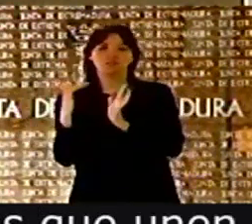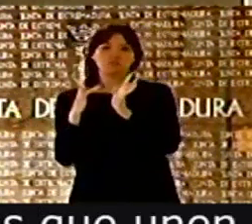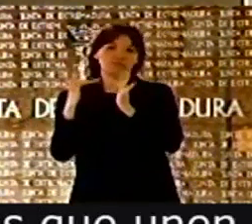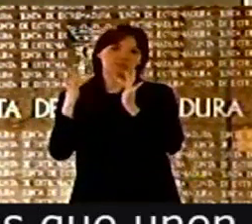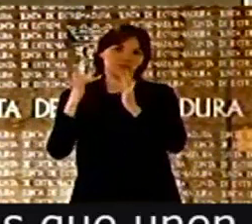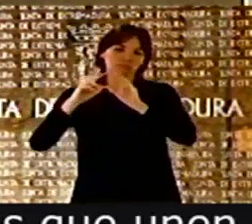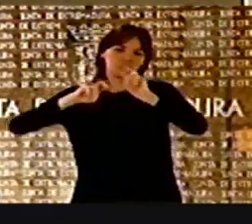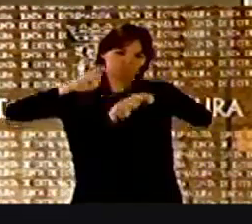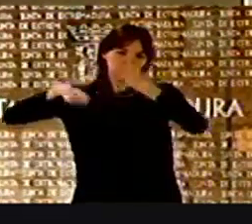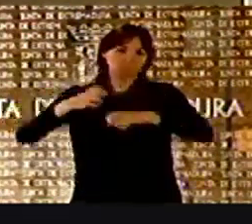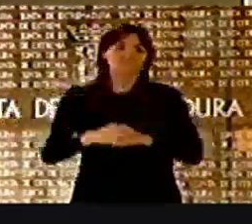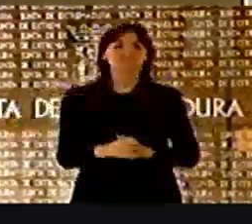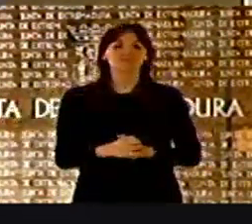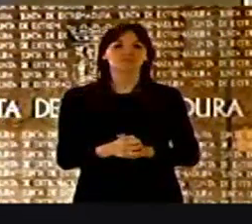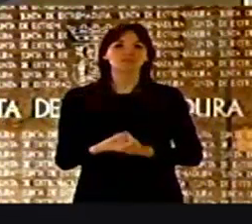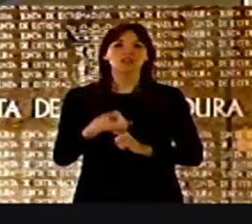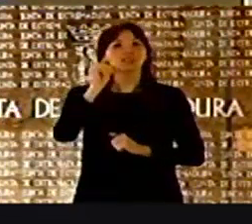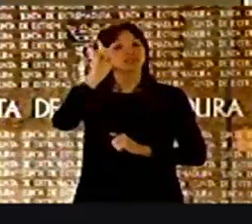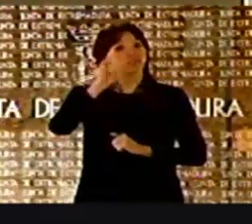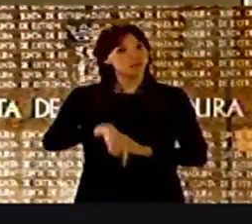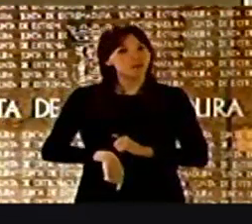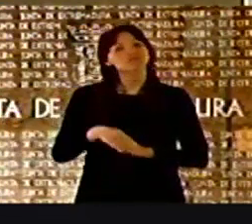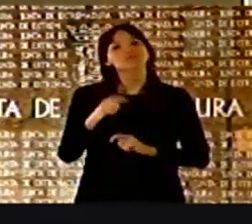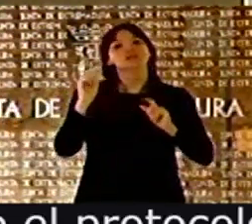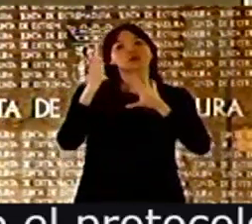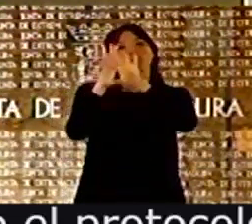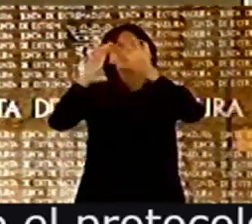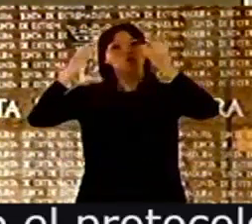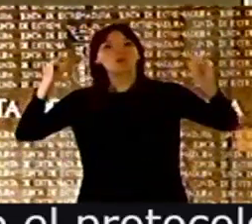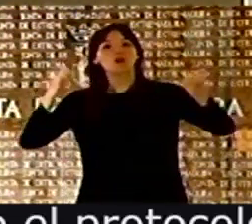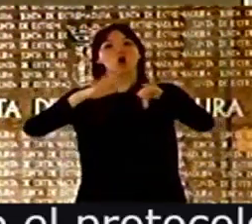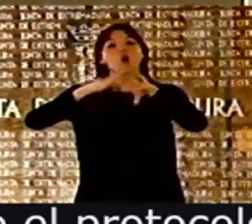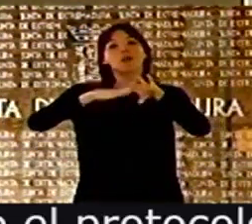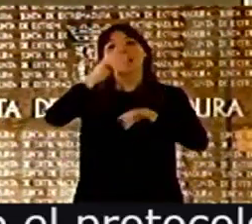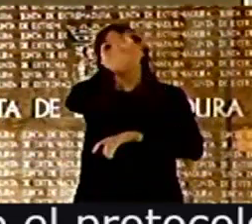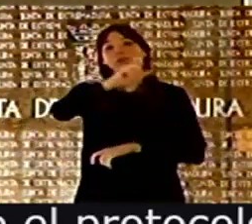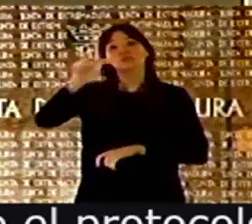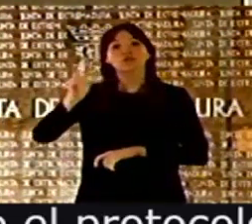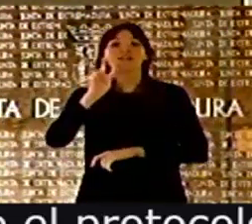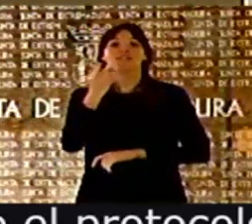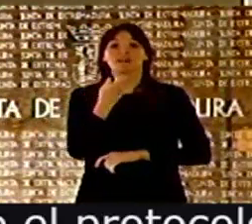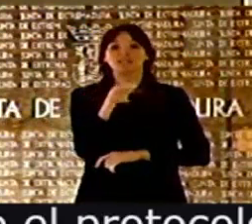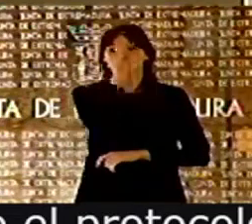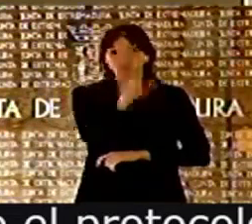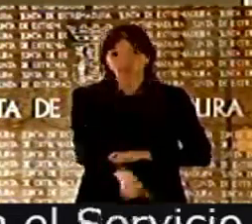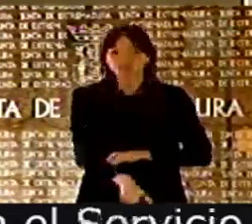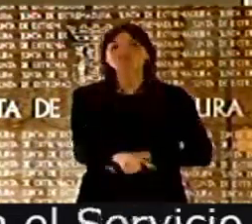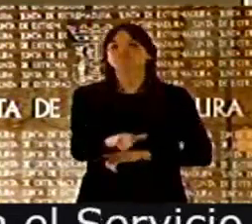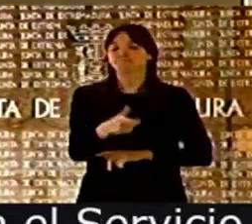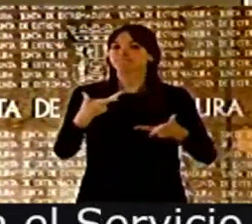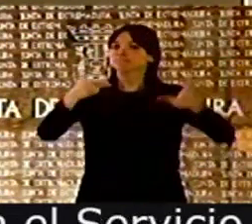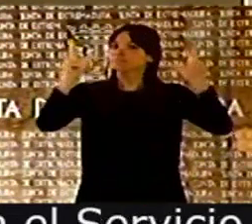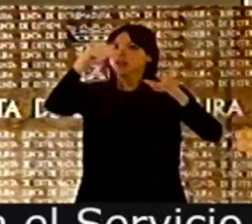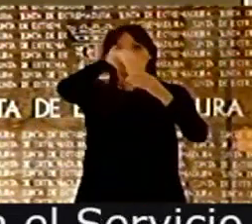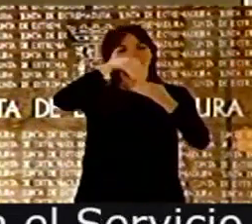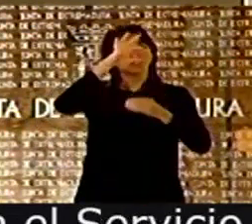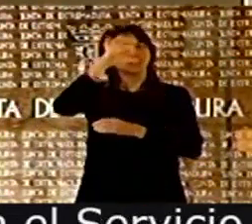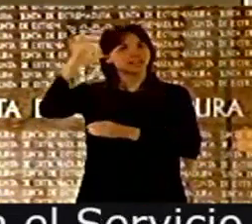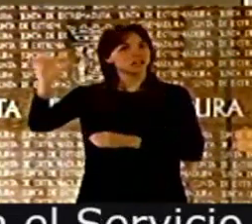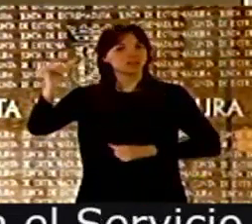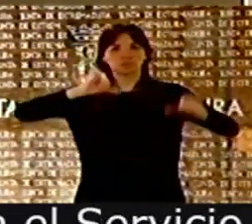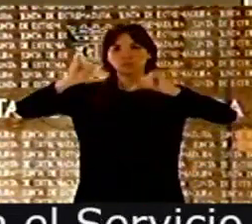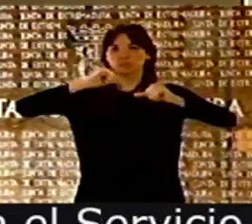el Consejo de Gobierno el protocolo de atención integral a las personas trans con el Servicio Extremeño de Salud, que establece todo el itinerario a seguir por